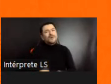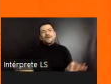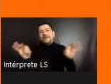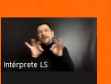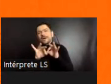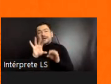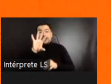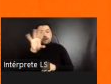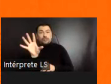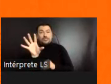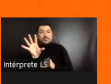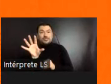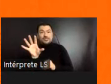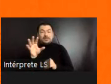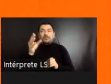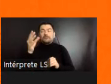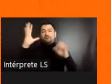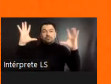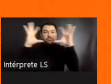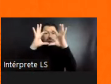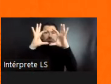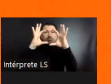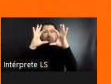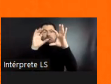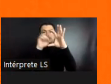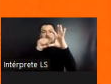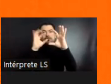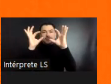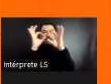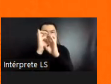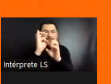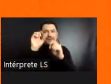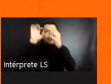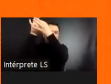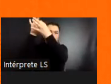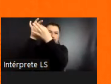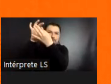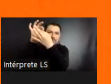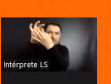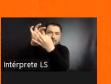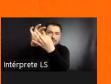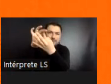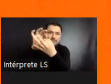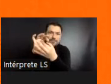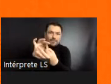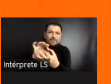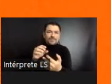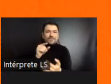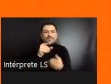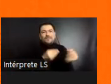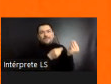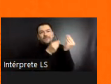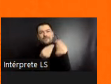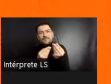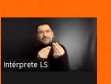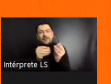regional, adaptando entonces eso nacional de los entornos internos que también terminan contribuyendo a una herramienta regional